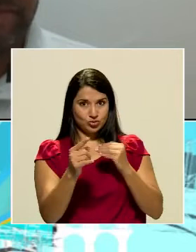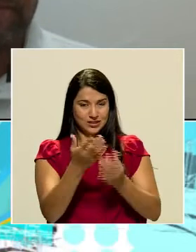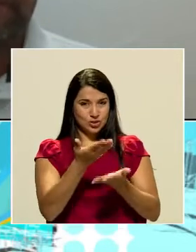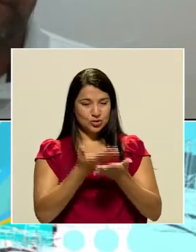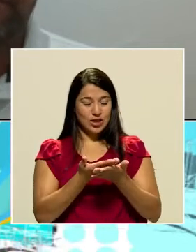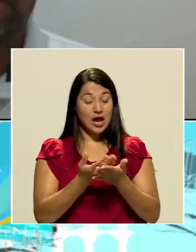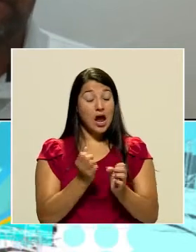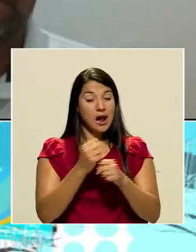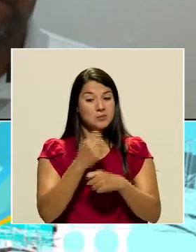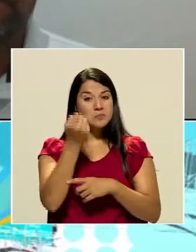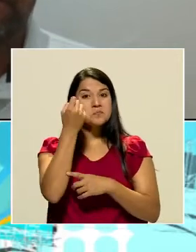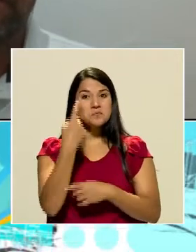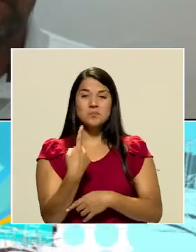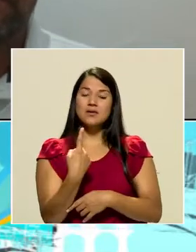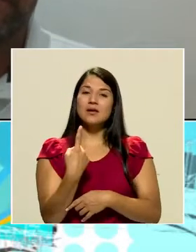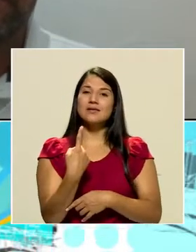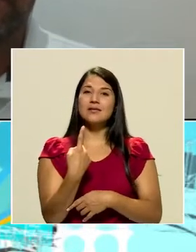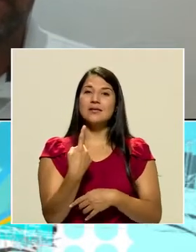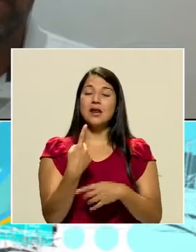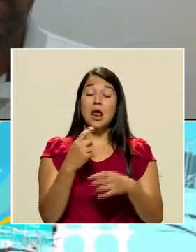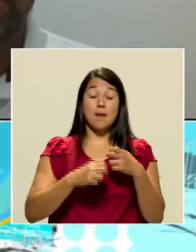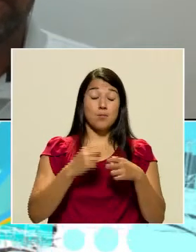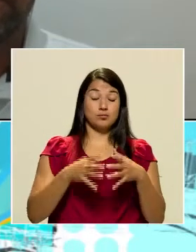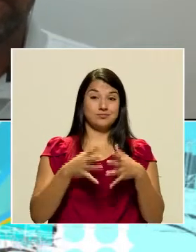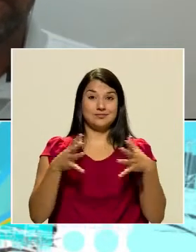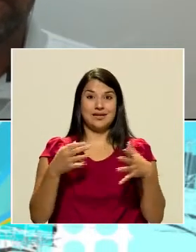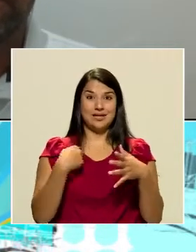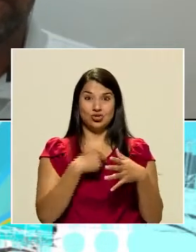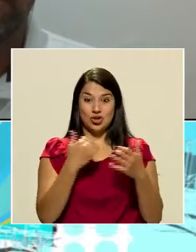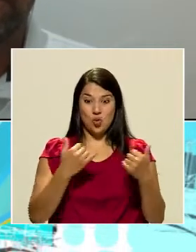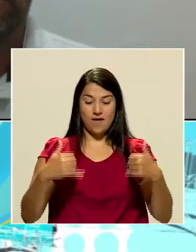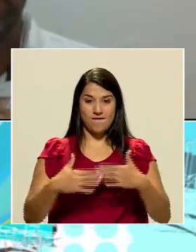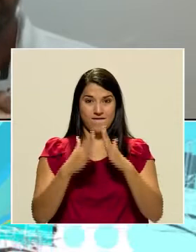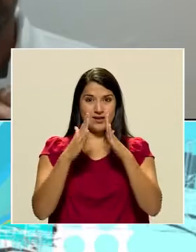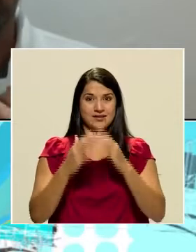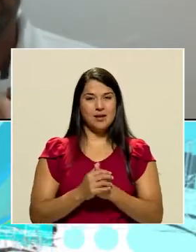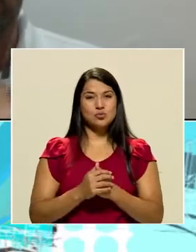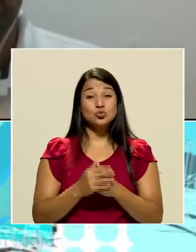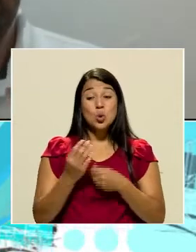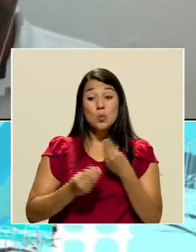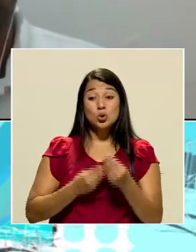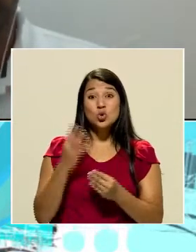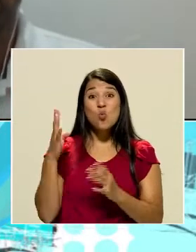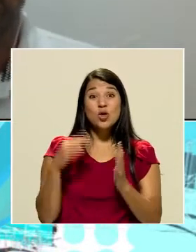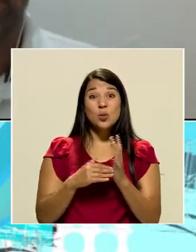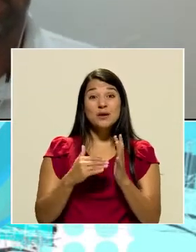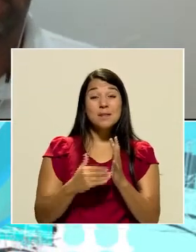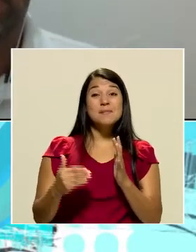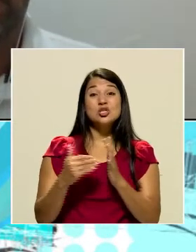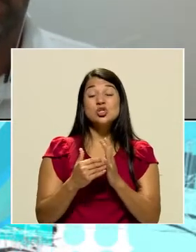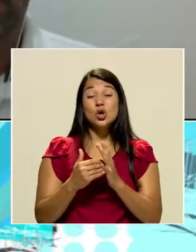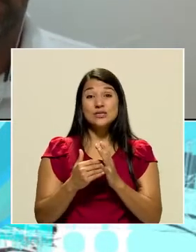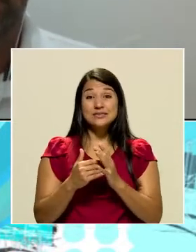ponen en evidencia la magnitud del problema que tenemos. Producir 4.000 millones de dosis